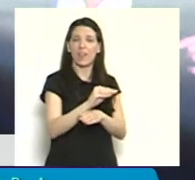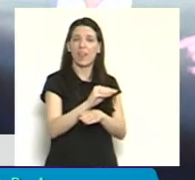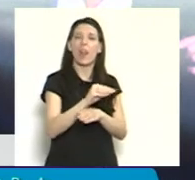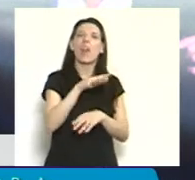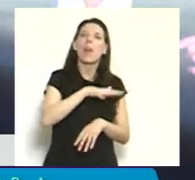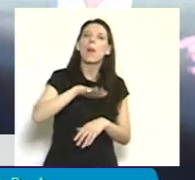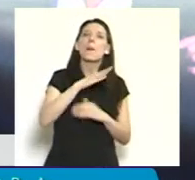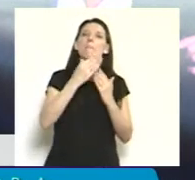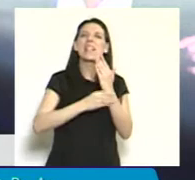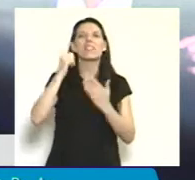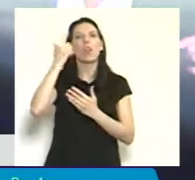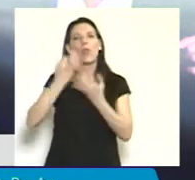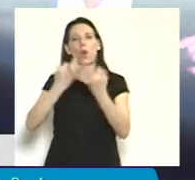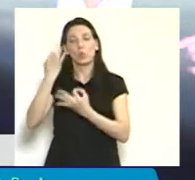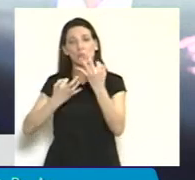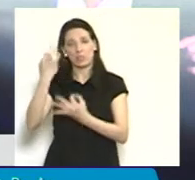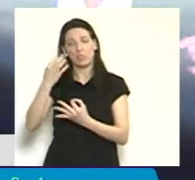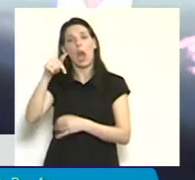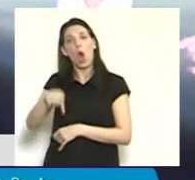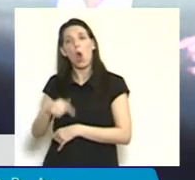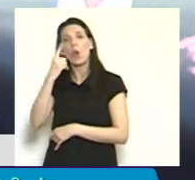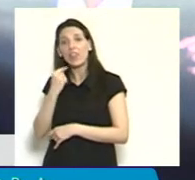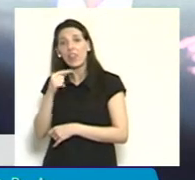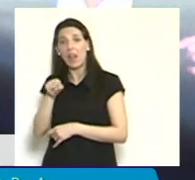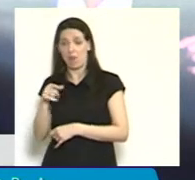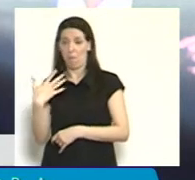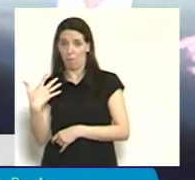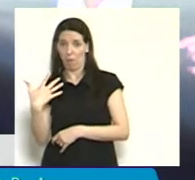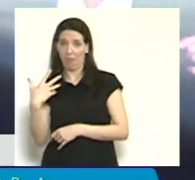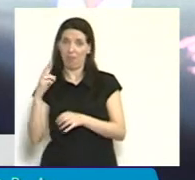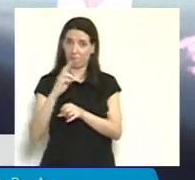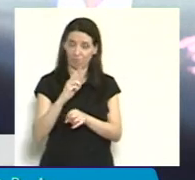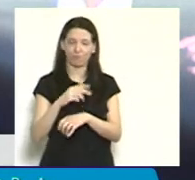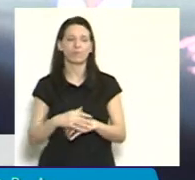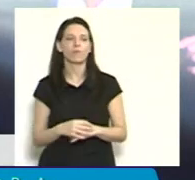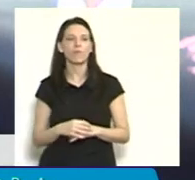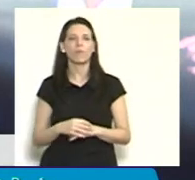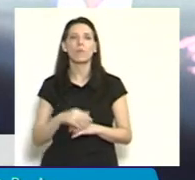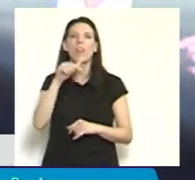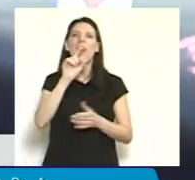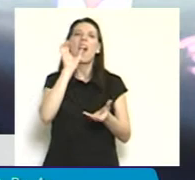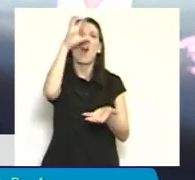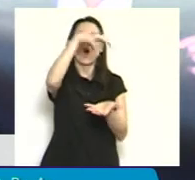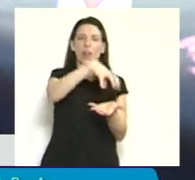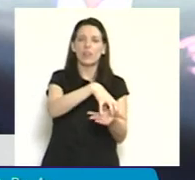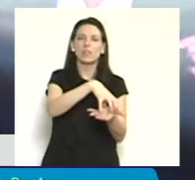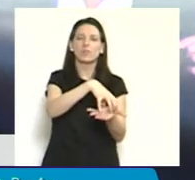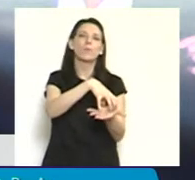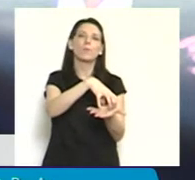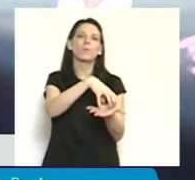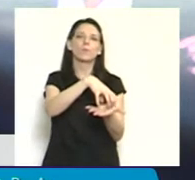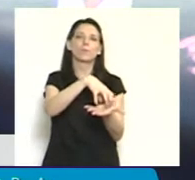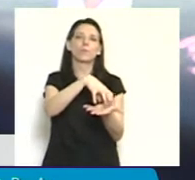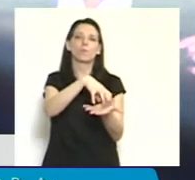del Ministerio de Justicia, que es quien tiene actualmente la competencia. Este organismo tendrá a su cargo